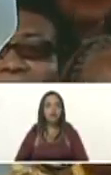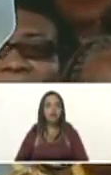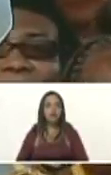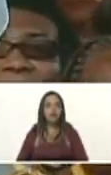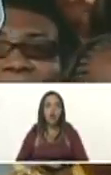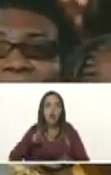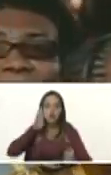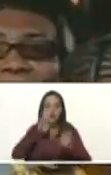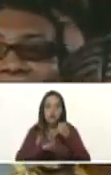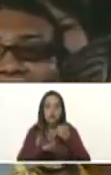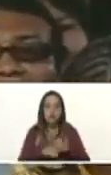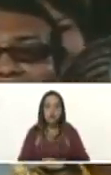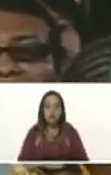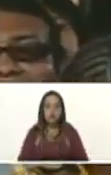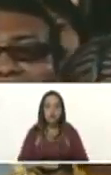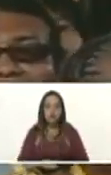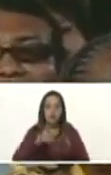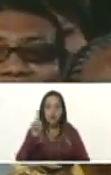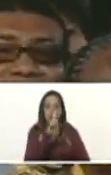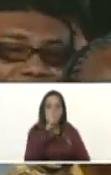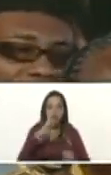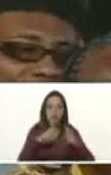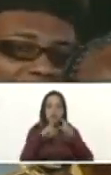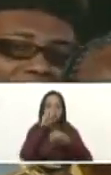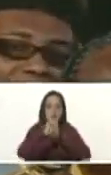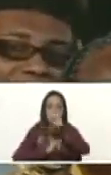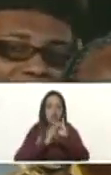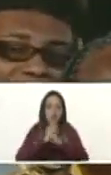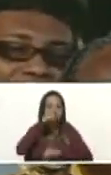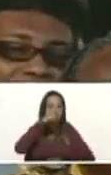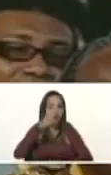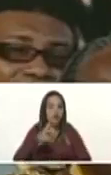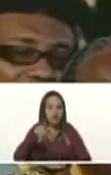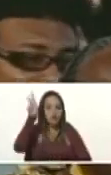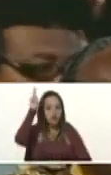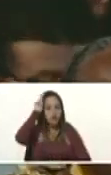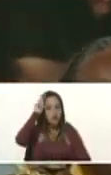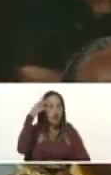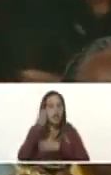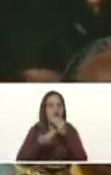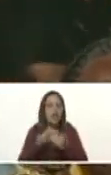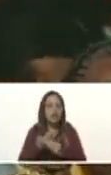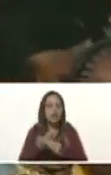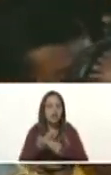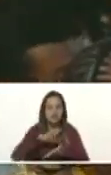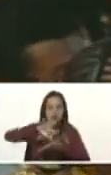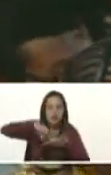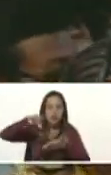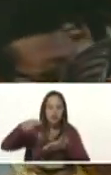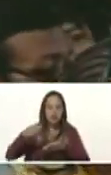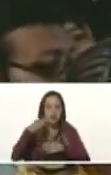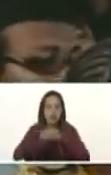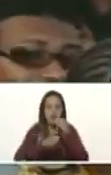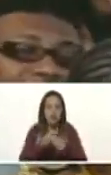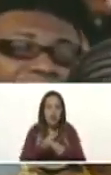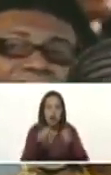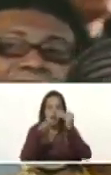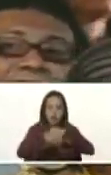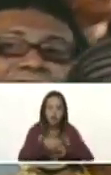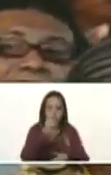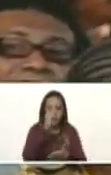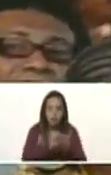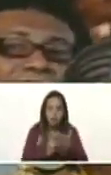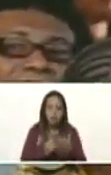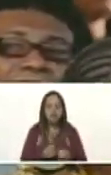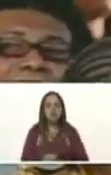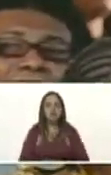Por último, este primer encuentro internacional de pueblos originarios hace suyo el espíritu de la declaración final del